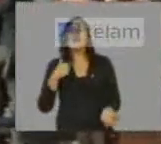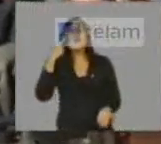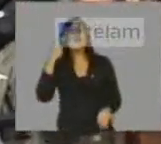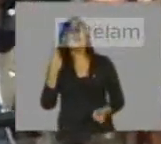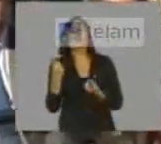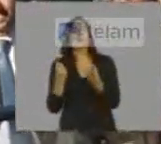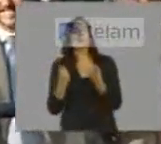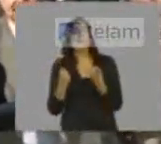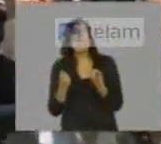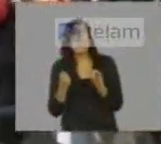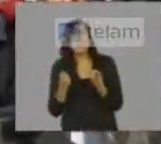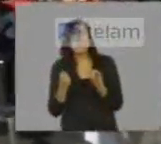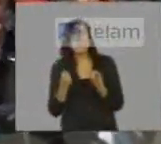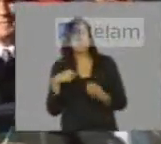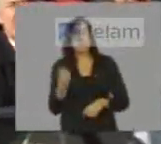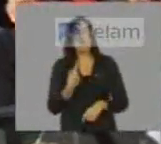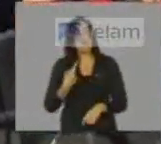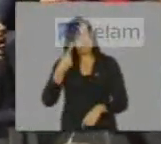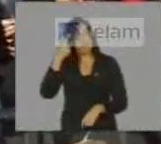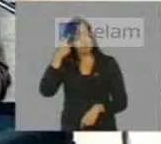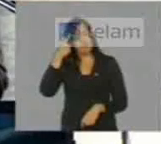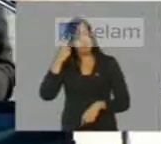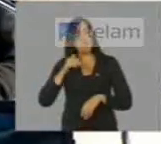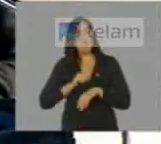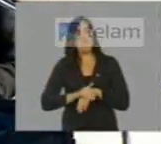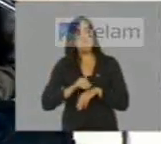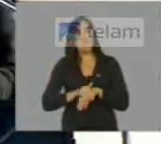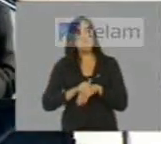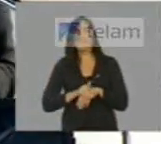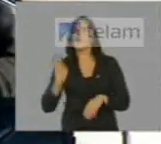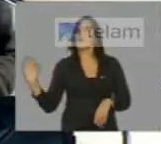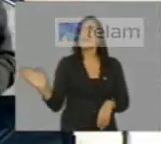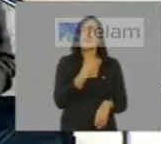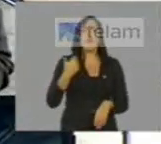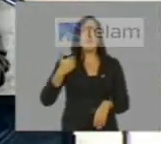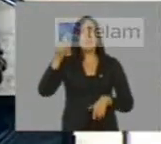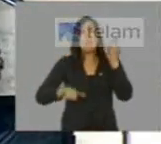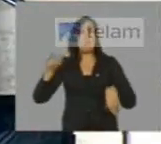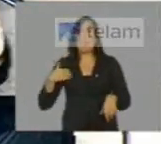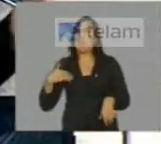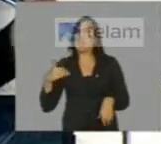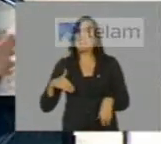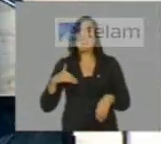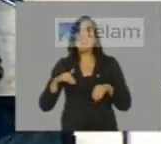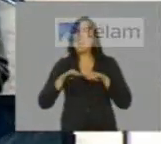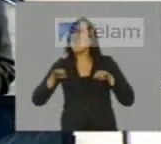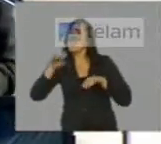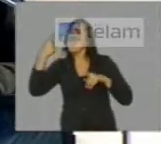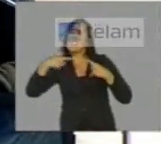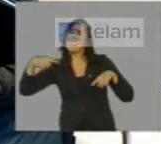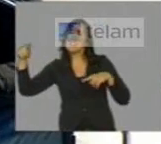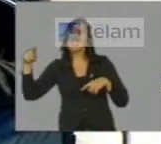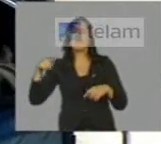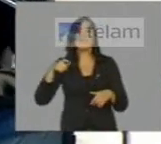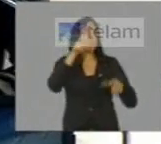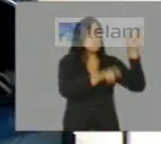necesario hacernos cargos también, todos los argentinos de los distintos estamentos, dirigentes políticos,